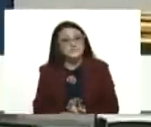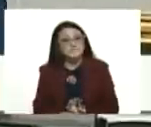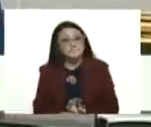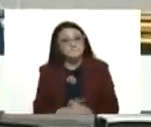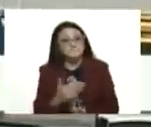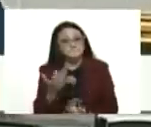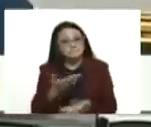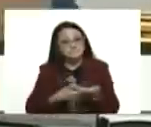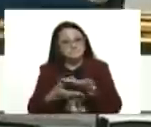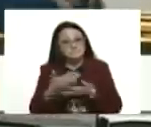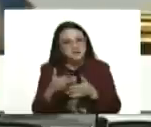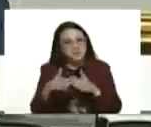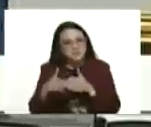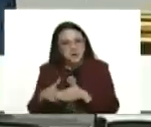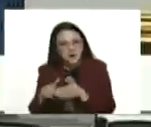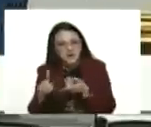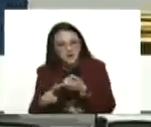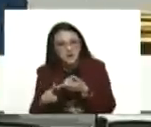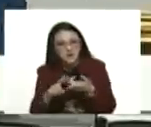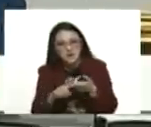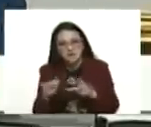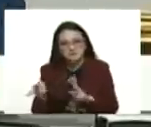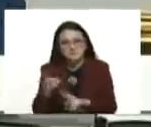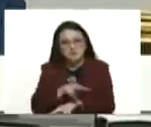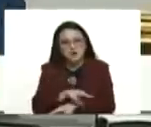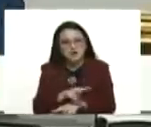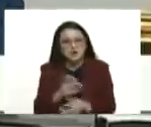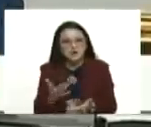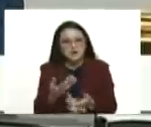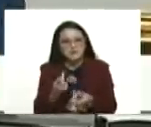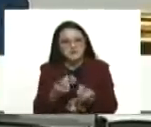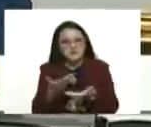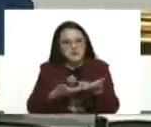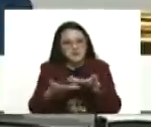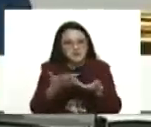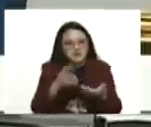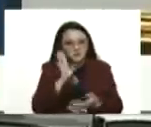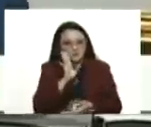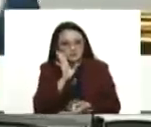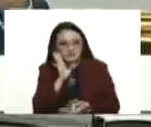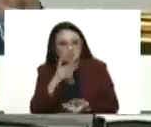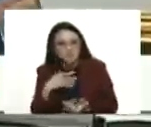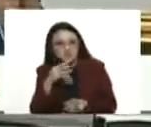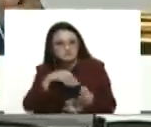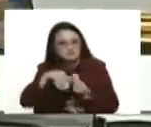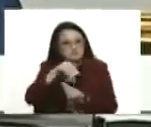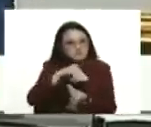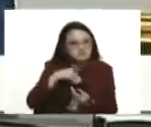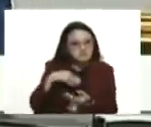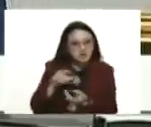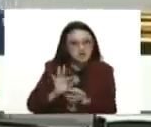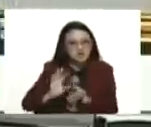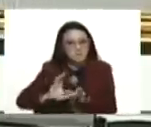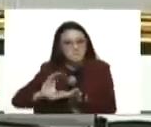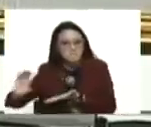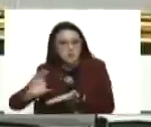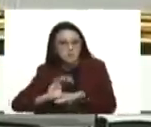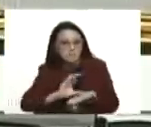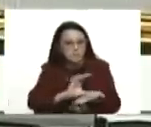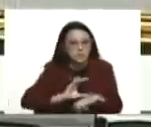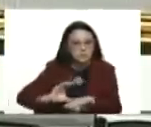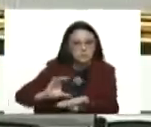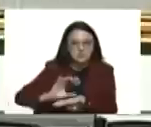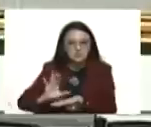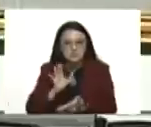aquí, dame estas briquetas allá, y yo me las llevo, y a ti te toca una parte.